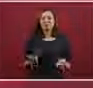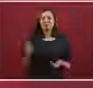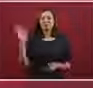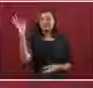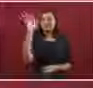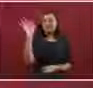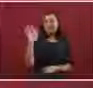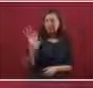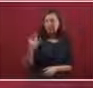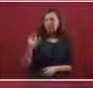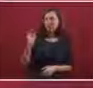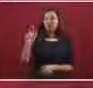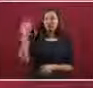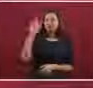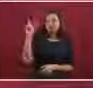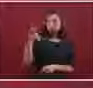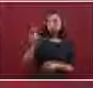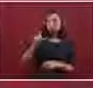insecticidas